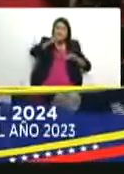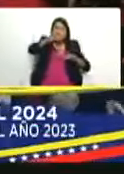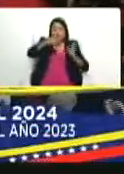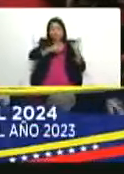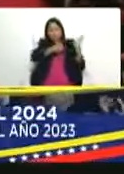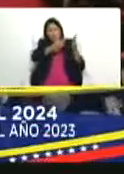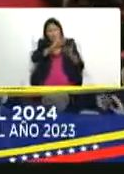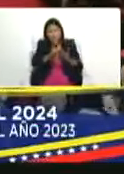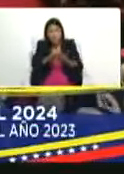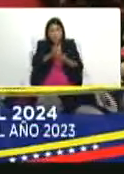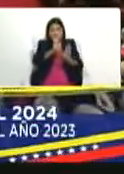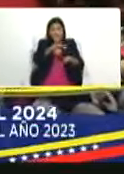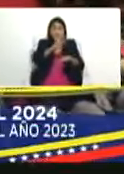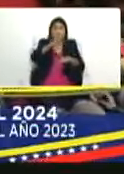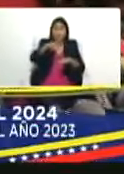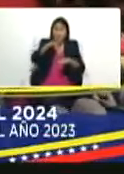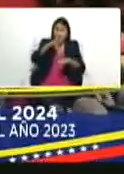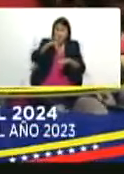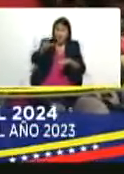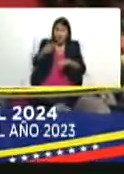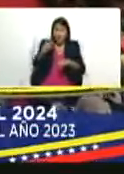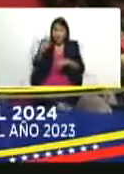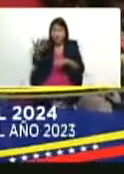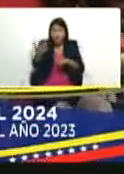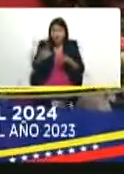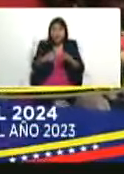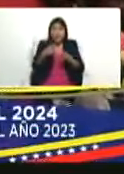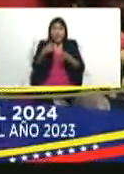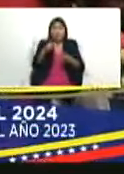Guayana Esequiba, el fortalecimiento de la participación